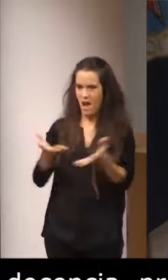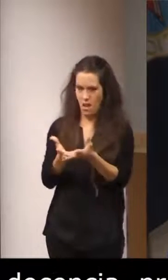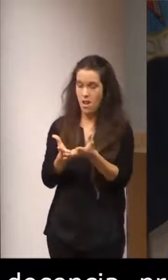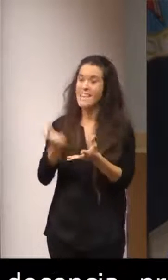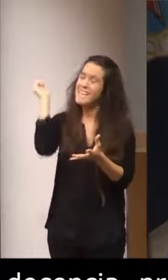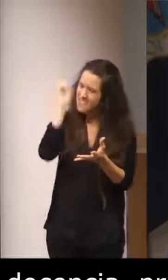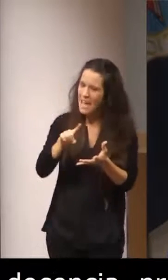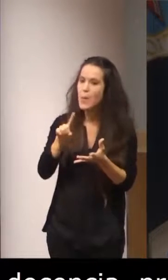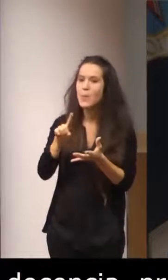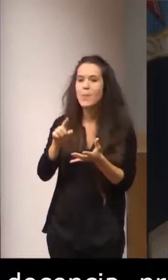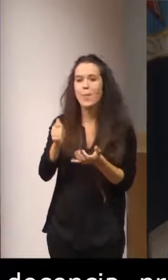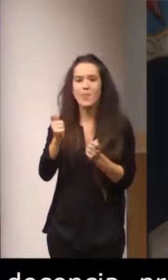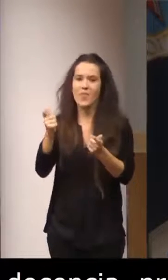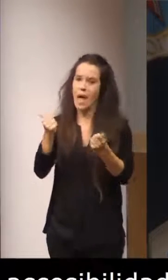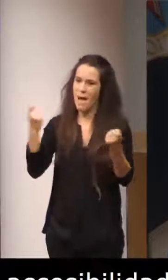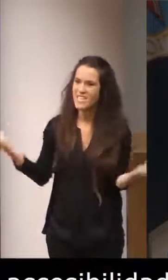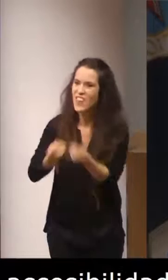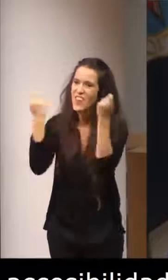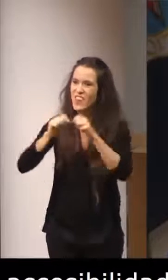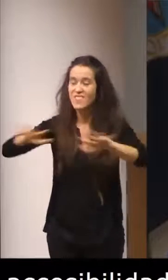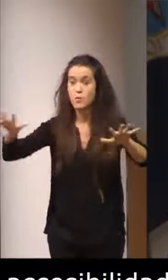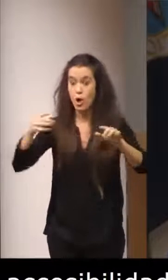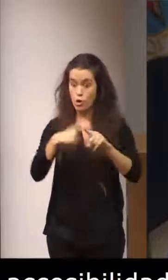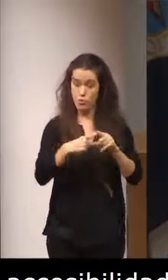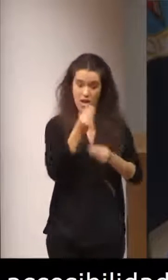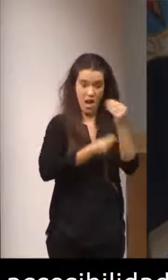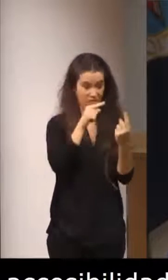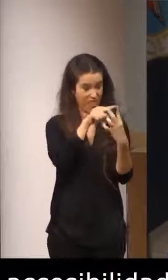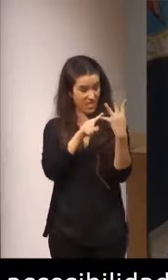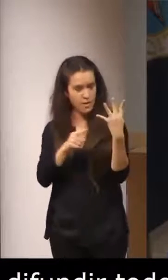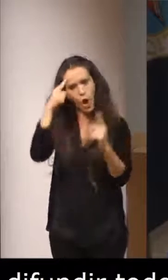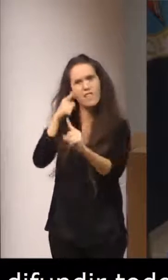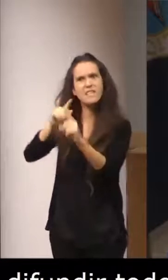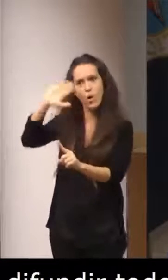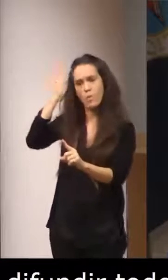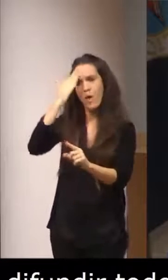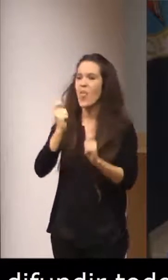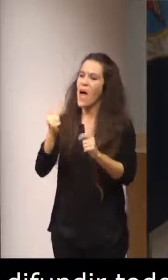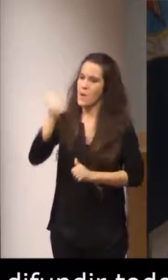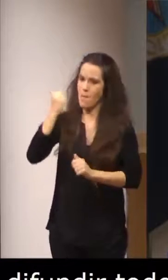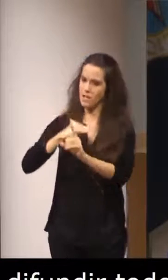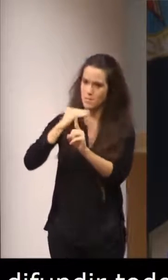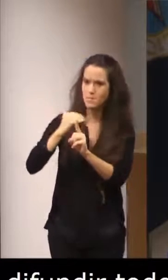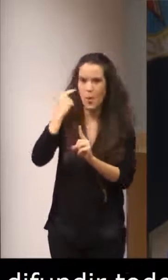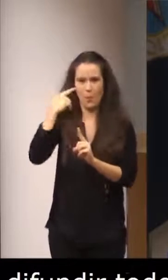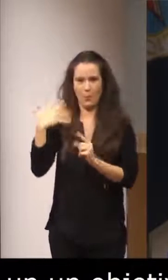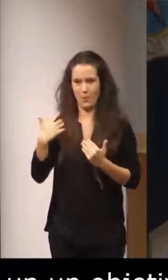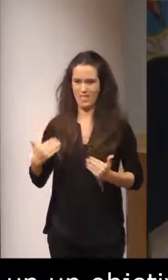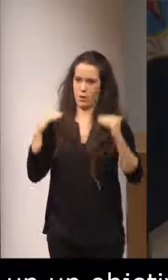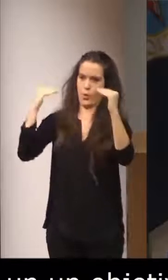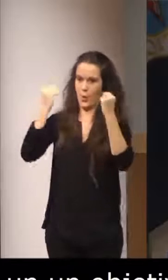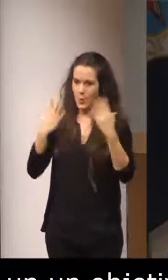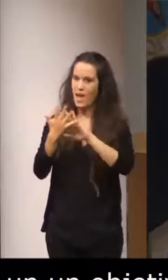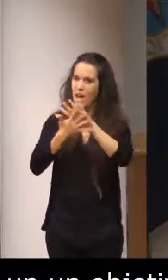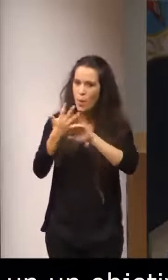difundir todo lo que se está haciendo con un objetivo que creo que es primario, es prestigiar la lengua, la lengua de signos, las